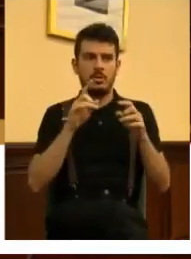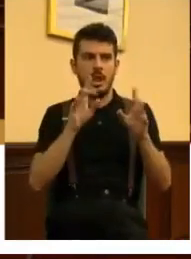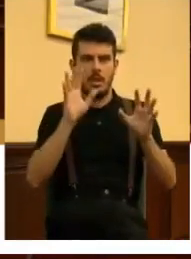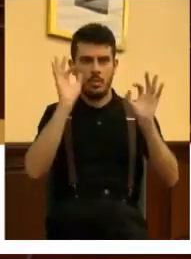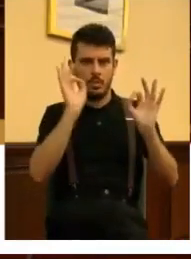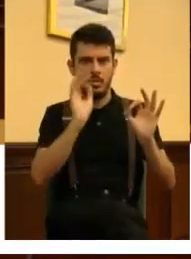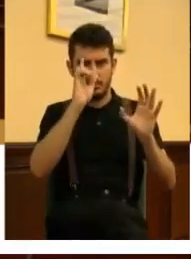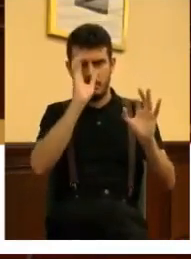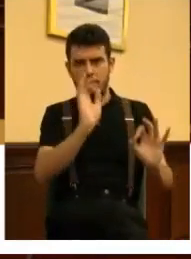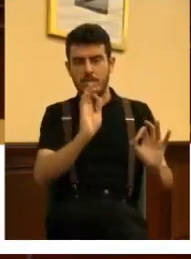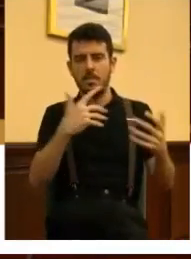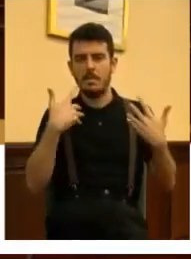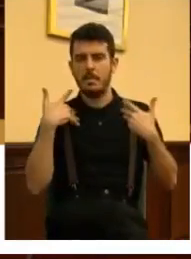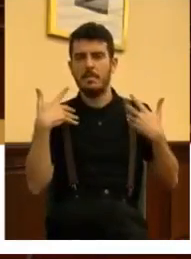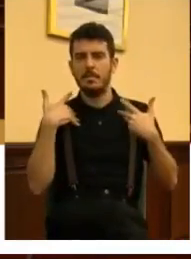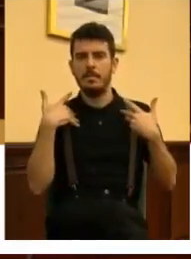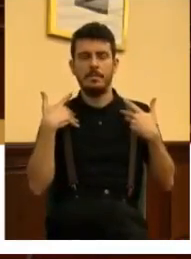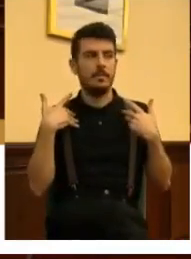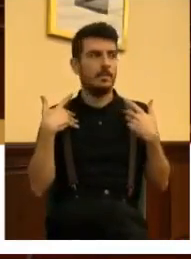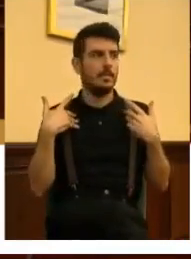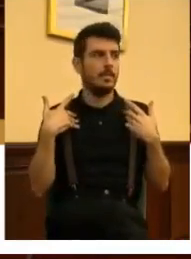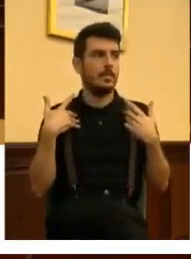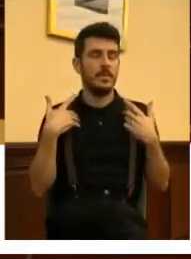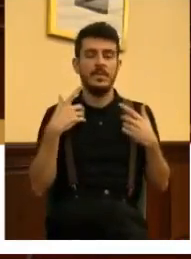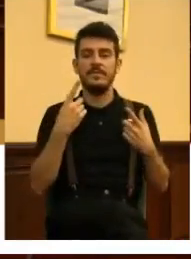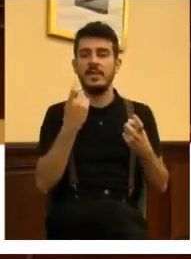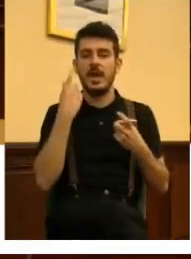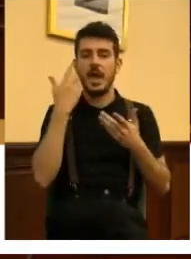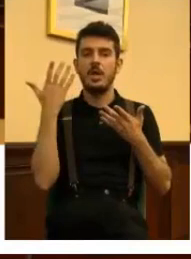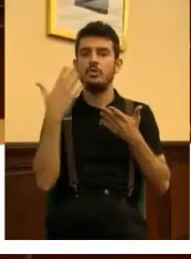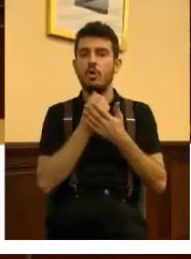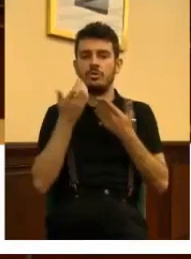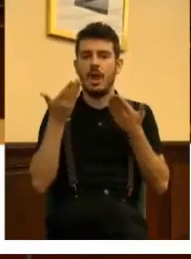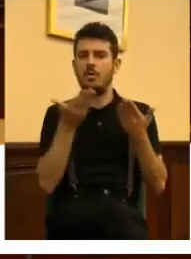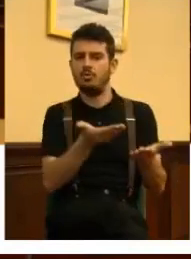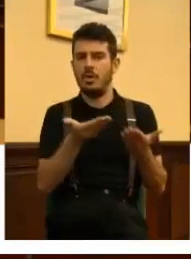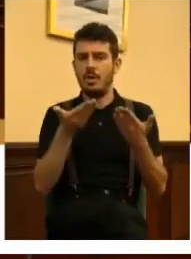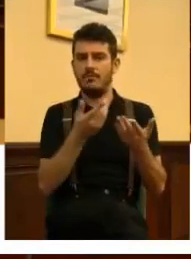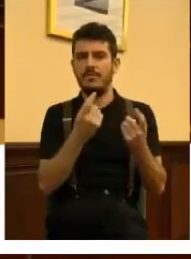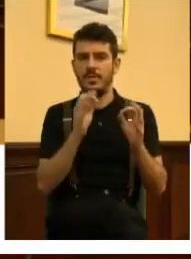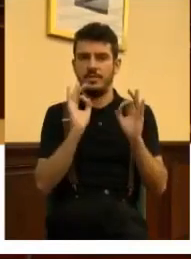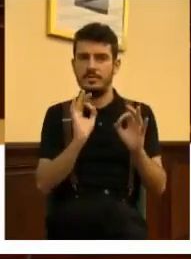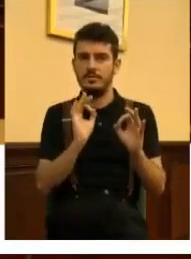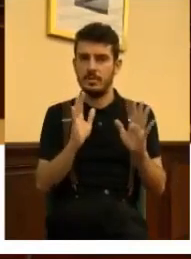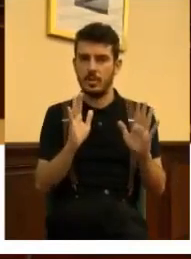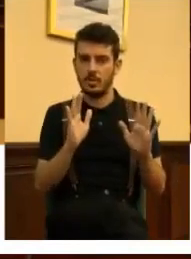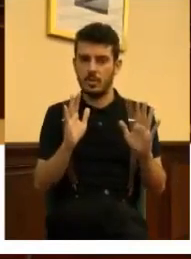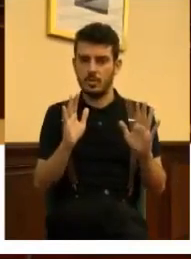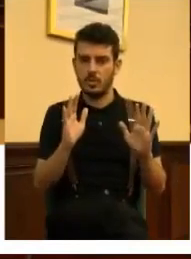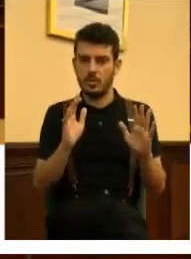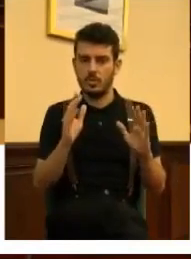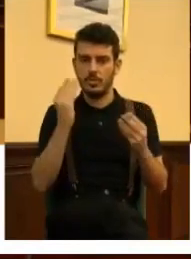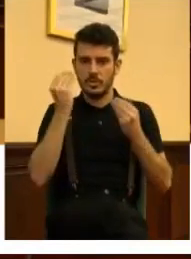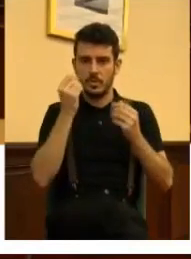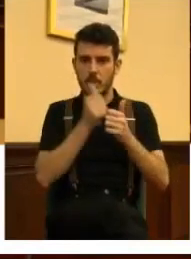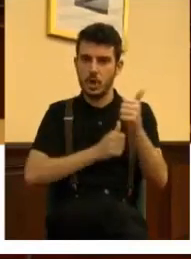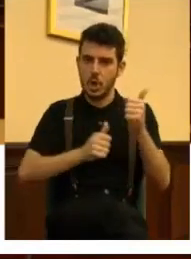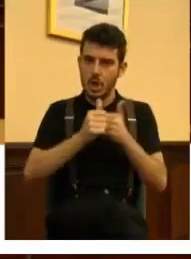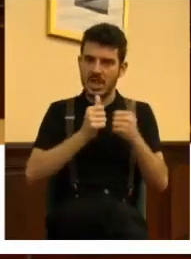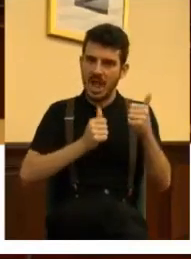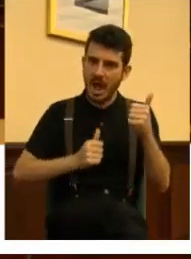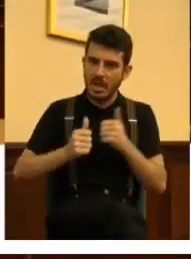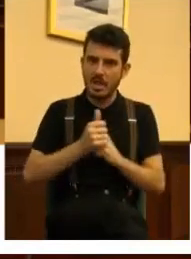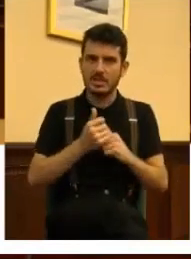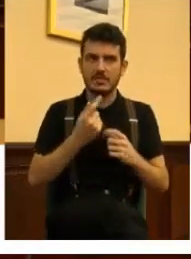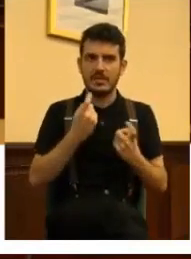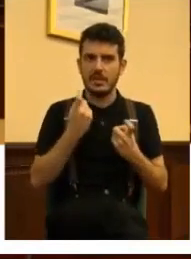mal, pero y claro que hay que ayudar a todos, pero que tenemos que establecer prioridades. Si llevamos aquí